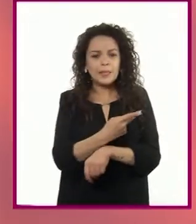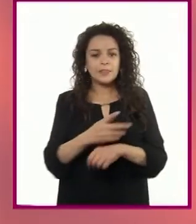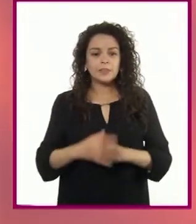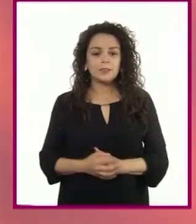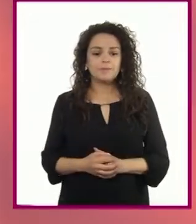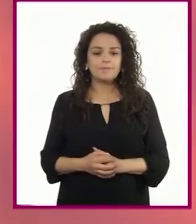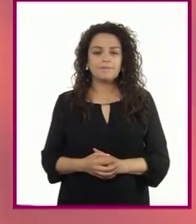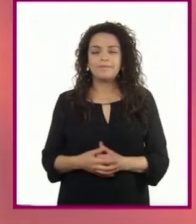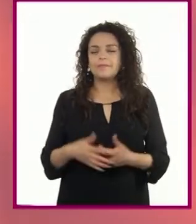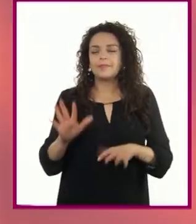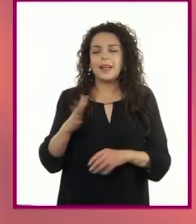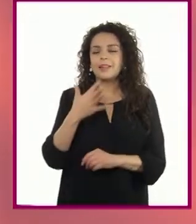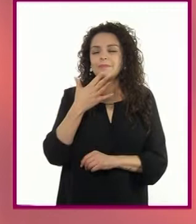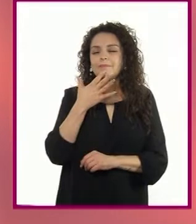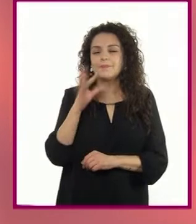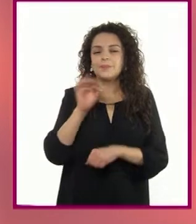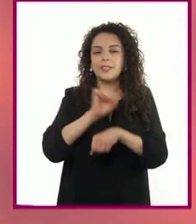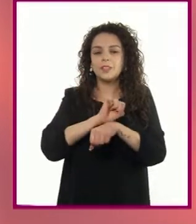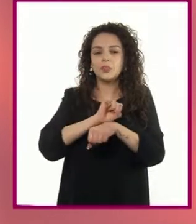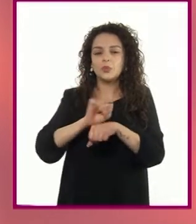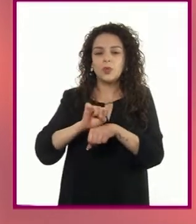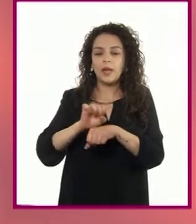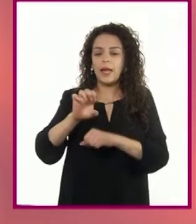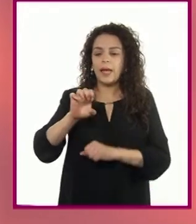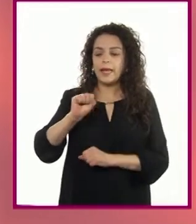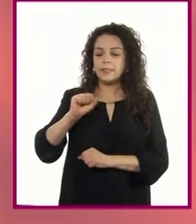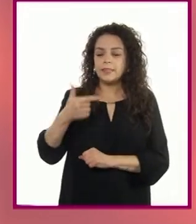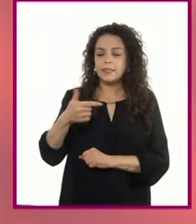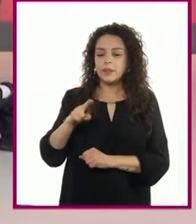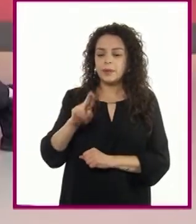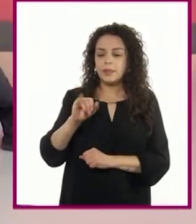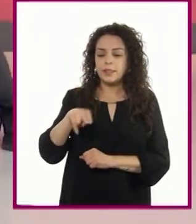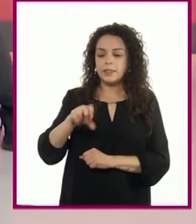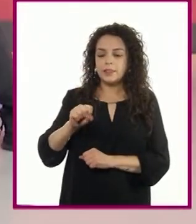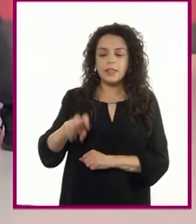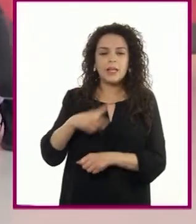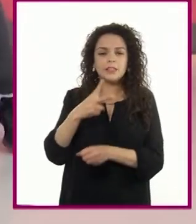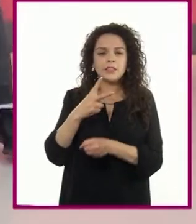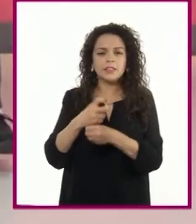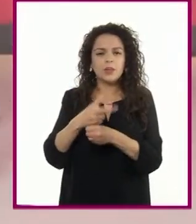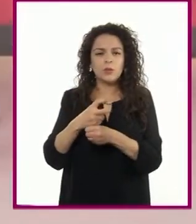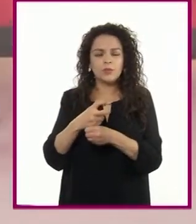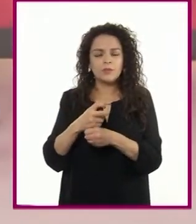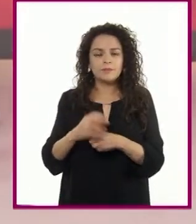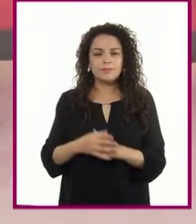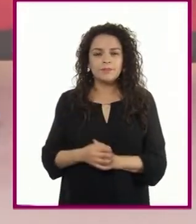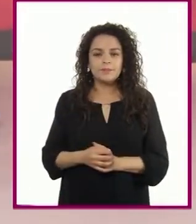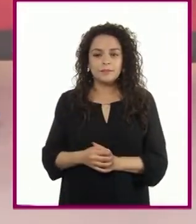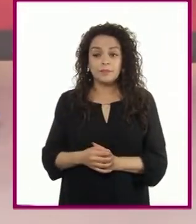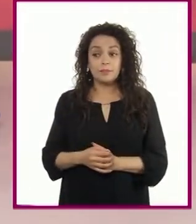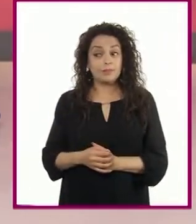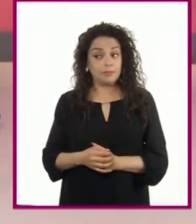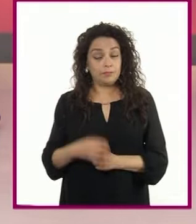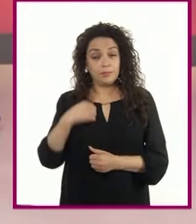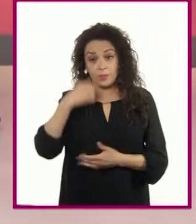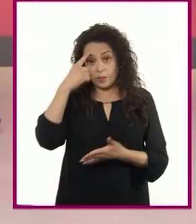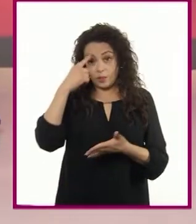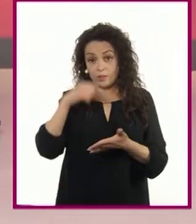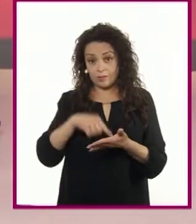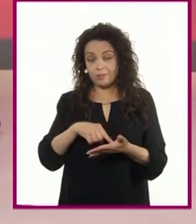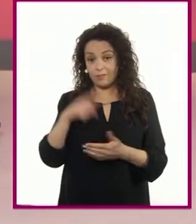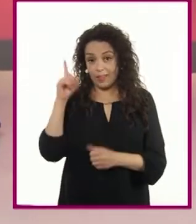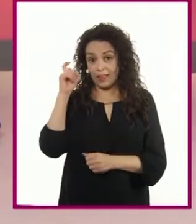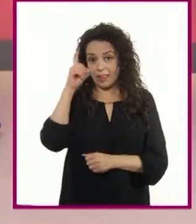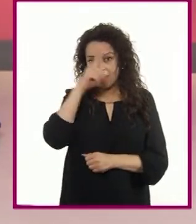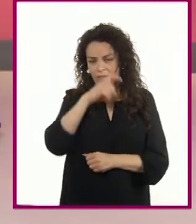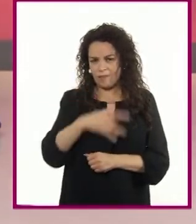fue un esguince de segundo grado. Supongo que debe ser complicado y desesperante no